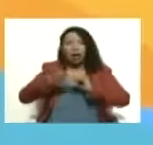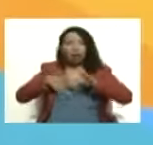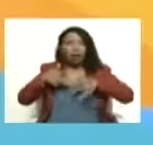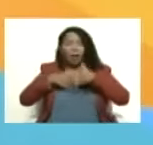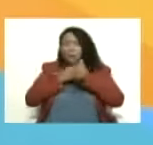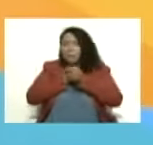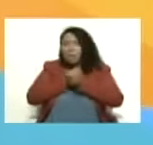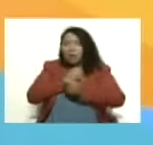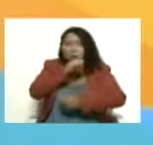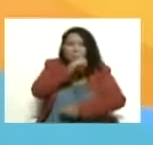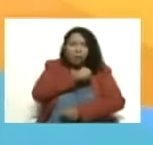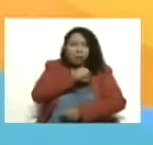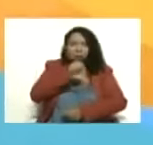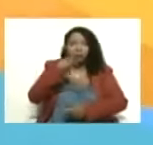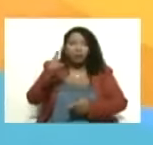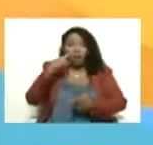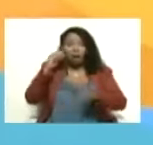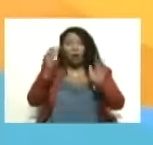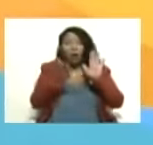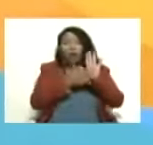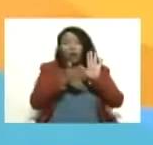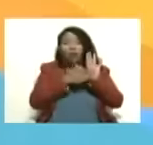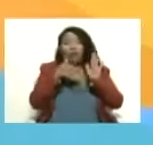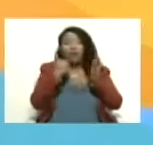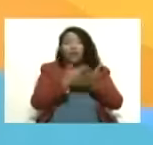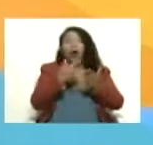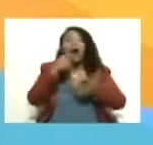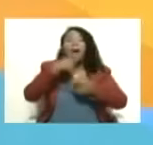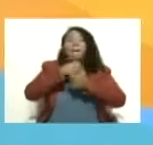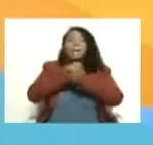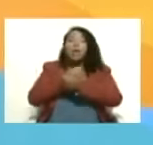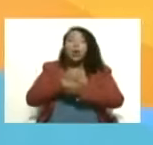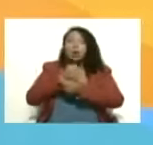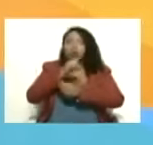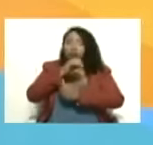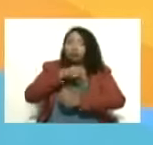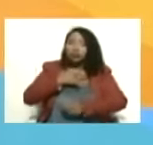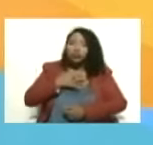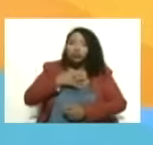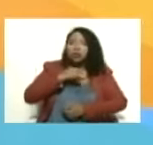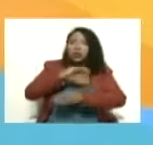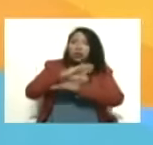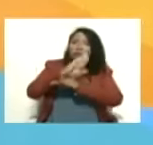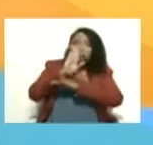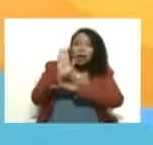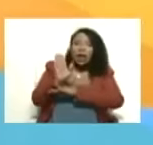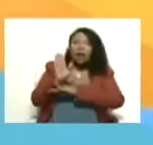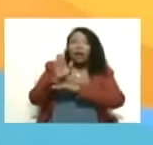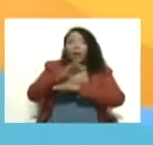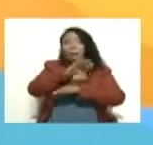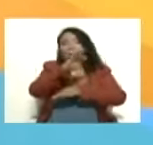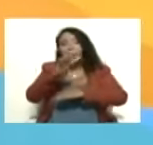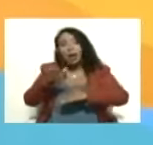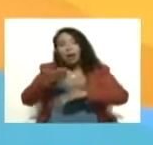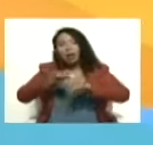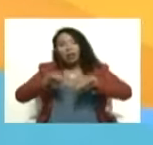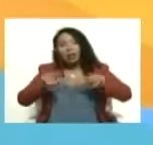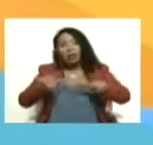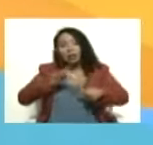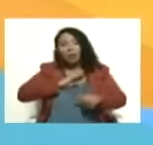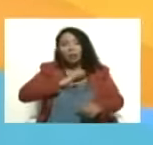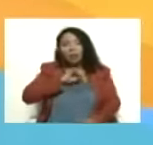de reafirmación del amor que sentimos por nuestra tierra por nuestros cielos sagrados por nuestros mares y por nuestros ríos